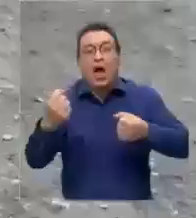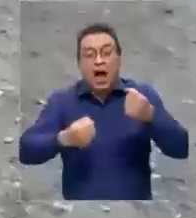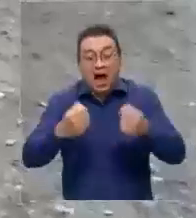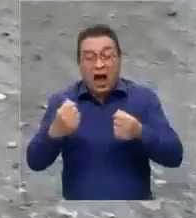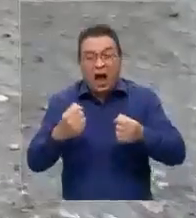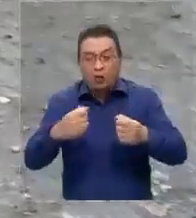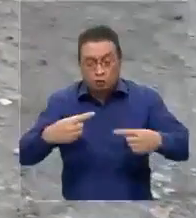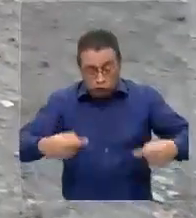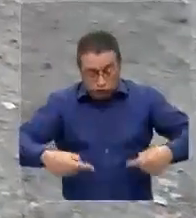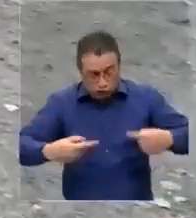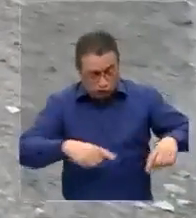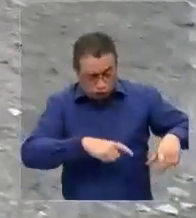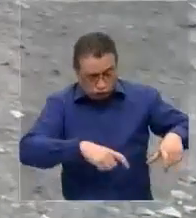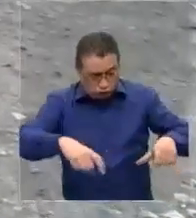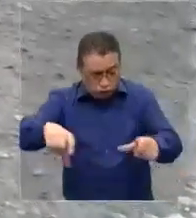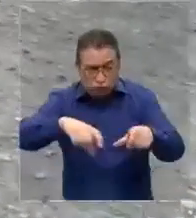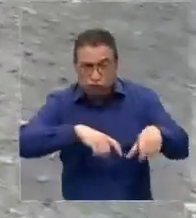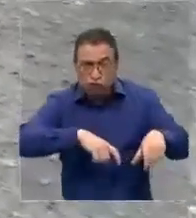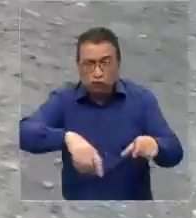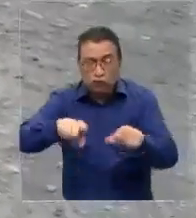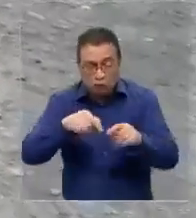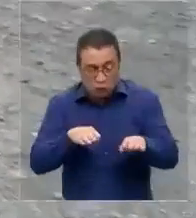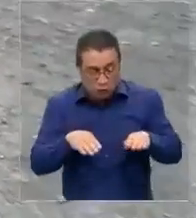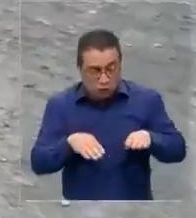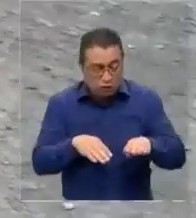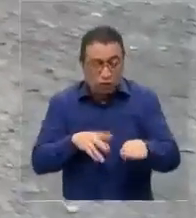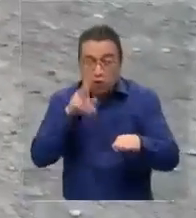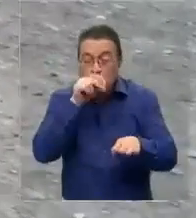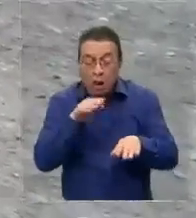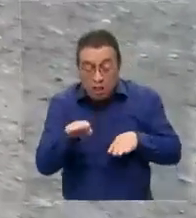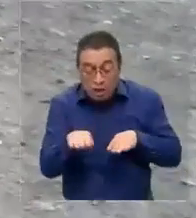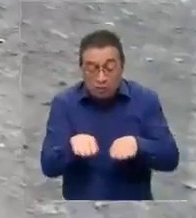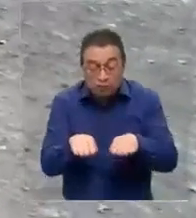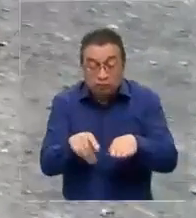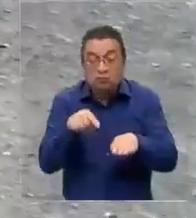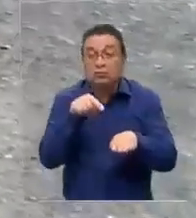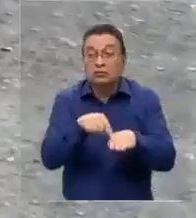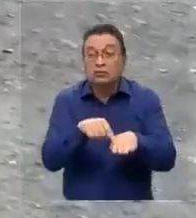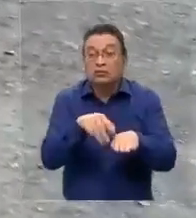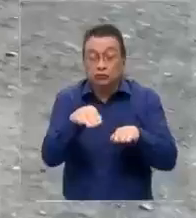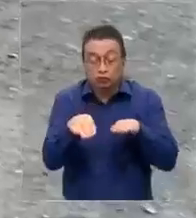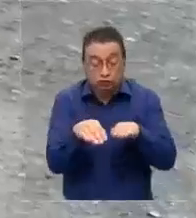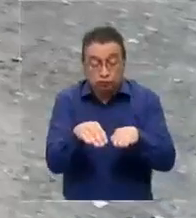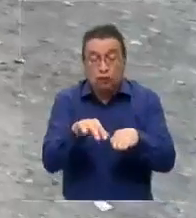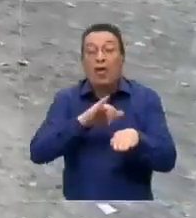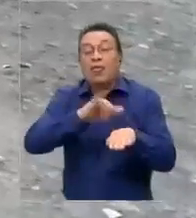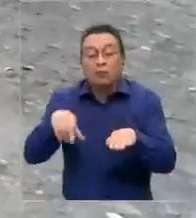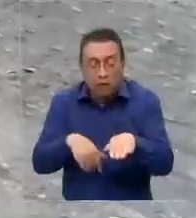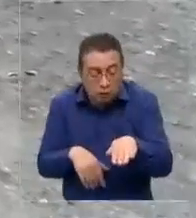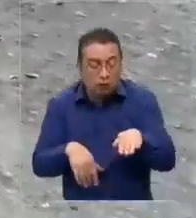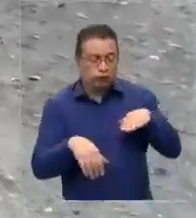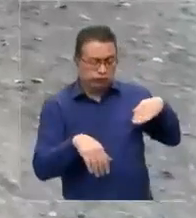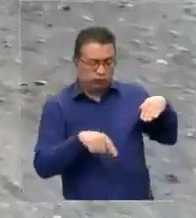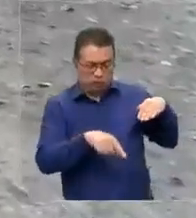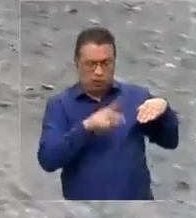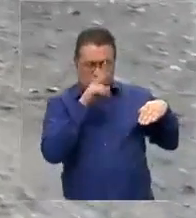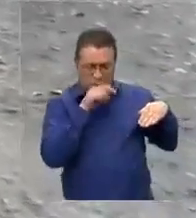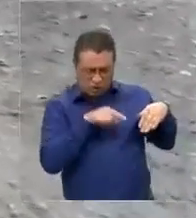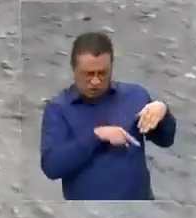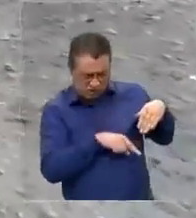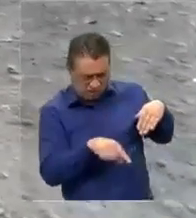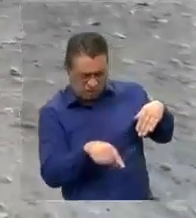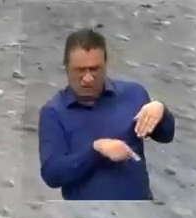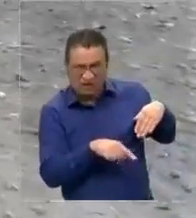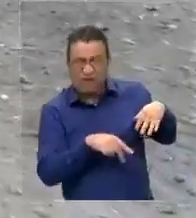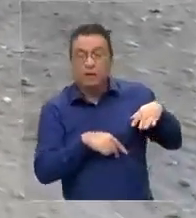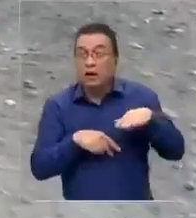vehículo, como si hubiesen pasado por al lado de Catita. Llegaron al límite y se devolvieron. Que alguien pasó